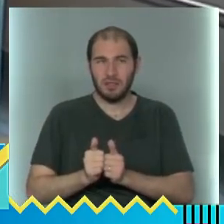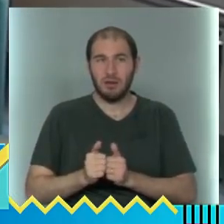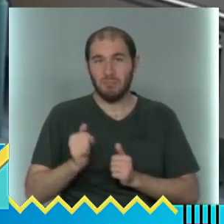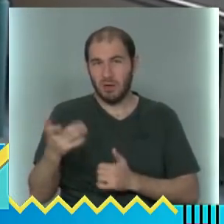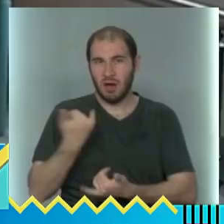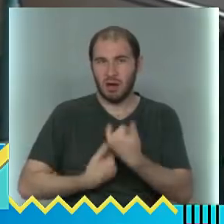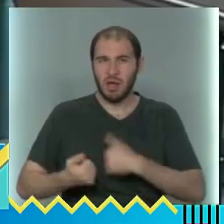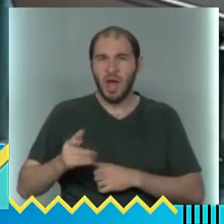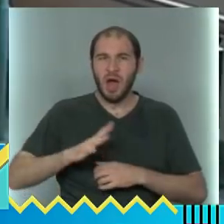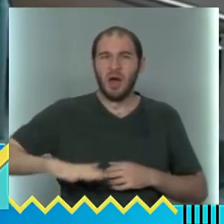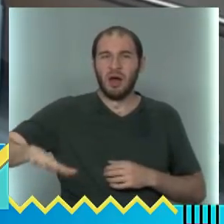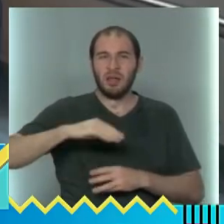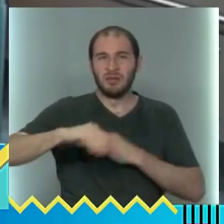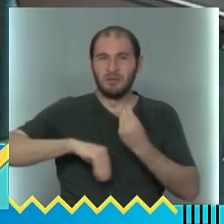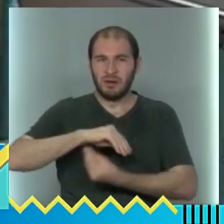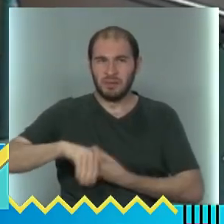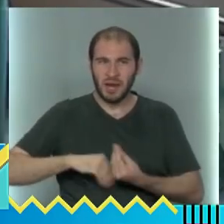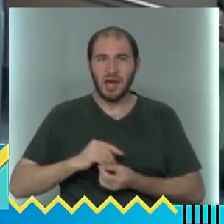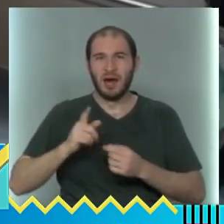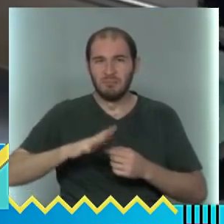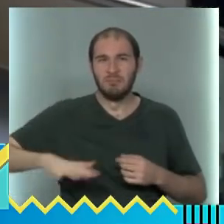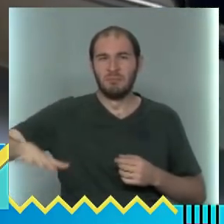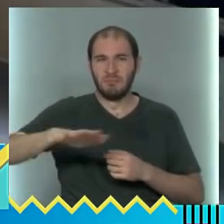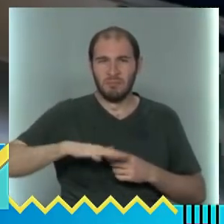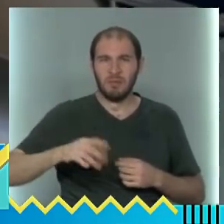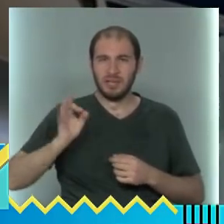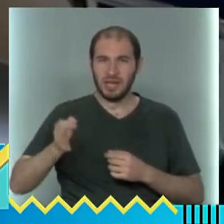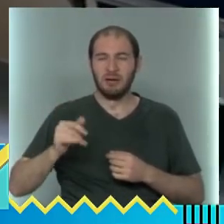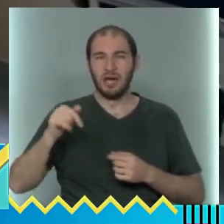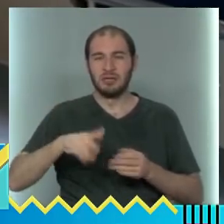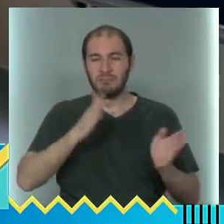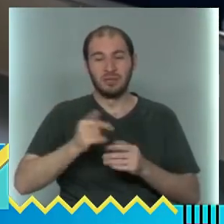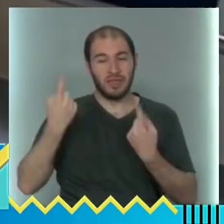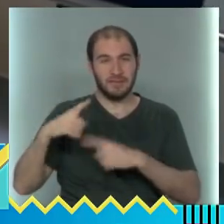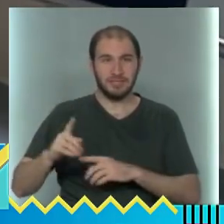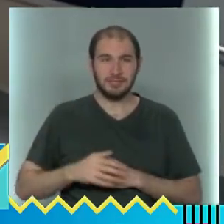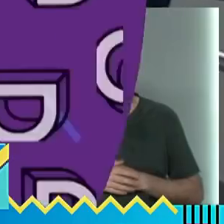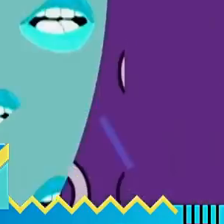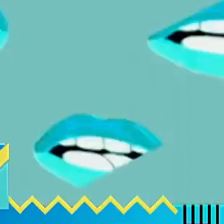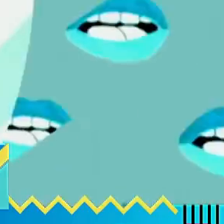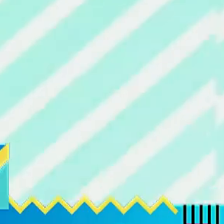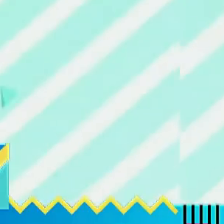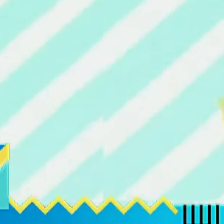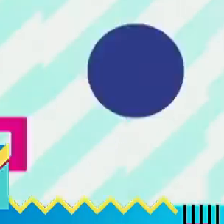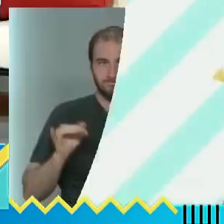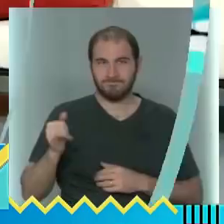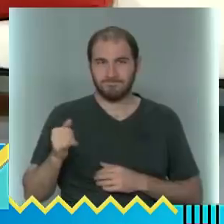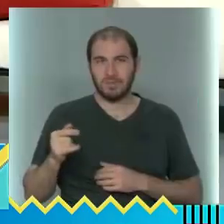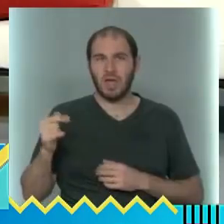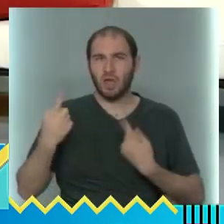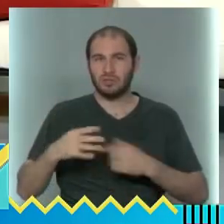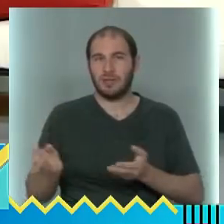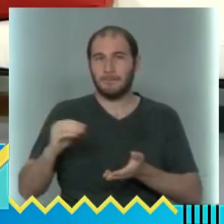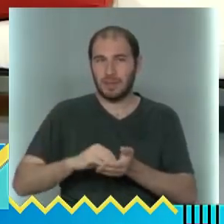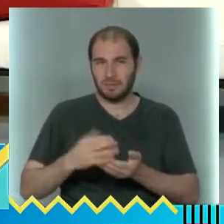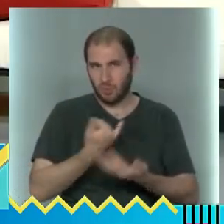bien decías, del contexto familiar y del entorno, que entienda que son otros procesos ahora, ¿no? Exactamente. Una cosa para agregar a lo que